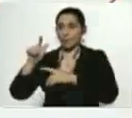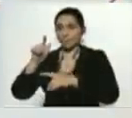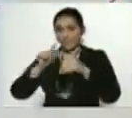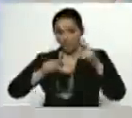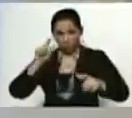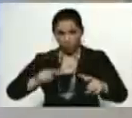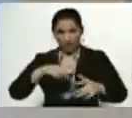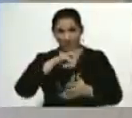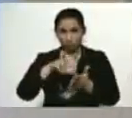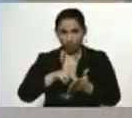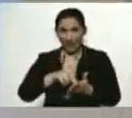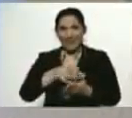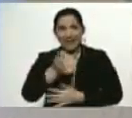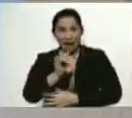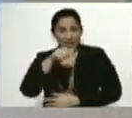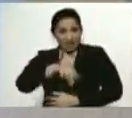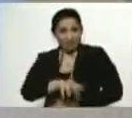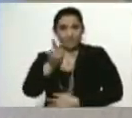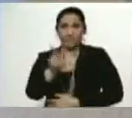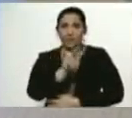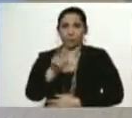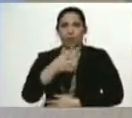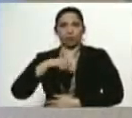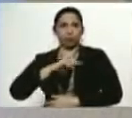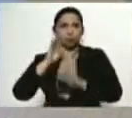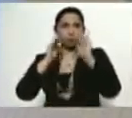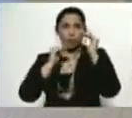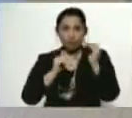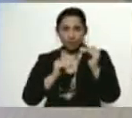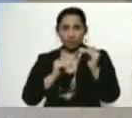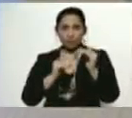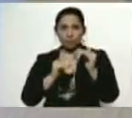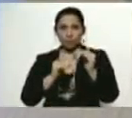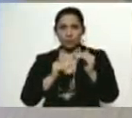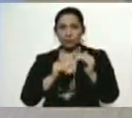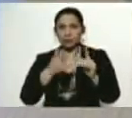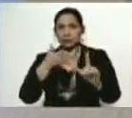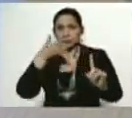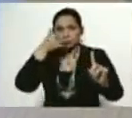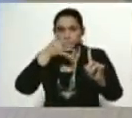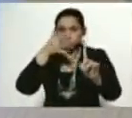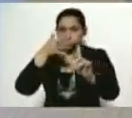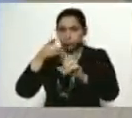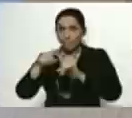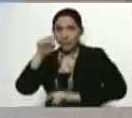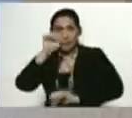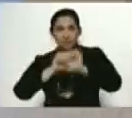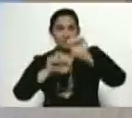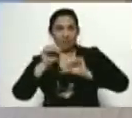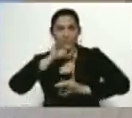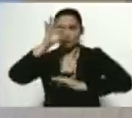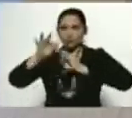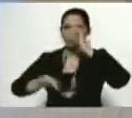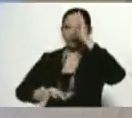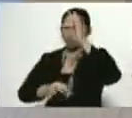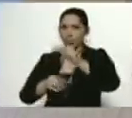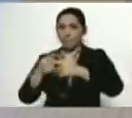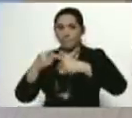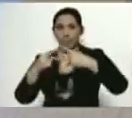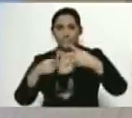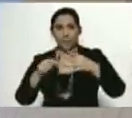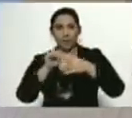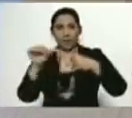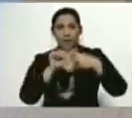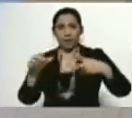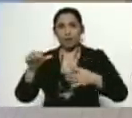nacionales, los casos que atendemos con muchísima acuciosidad para evitar que se diseminen en las distintas áreas